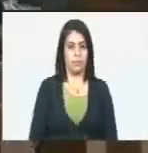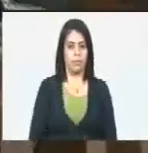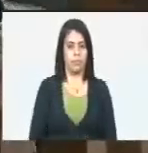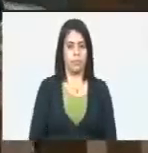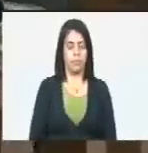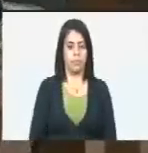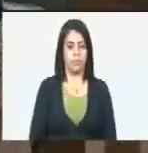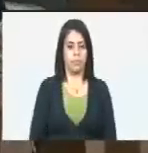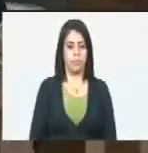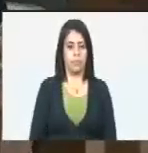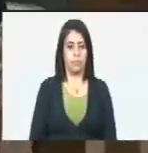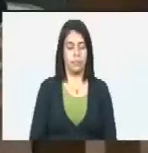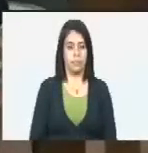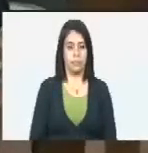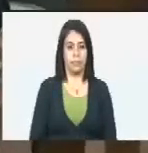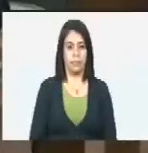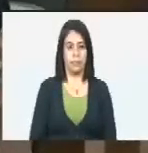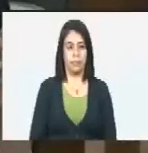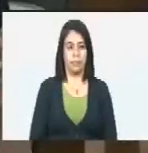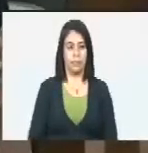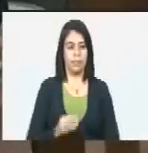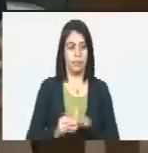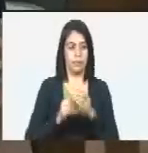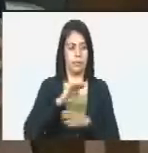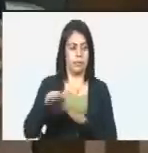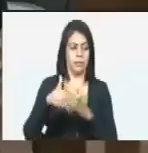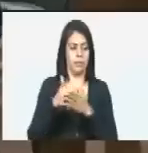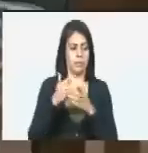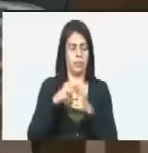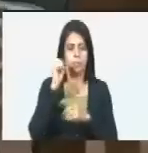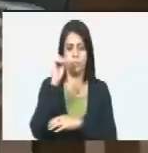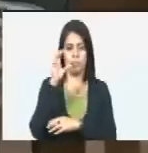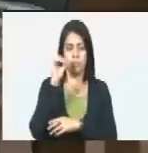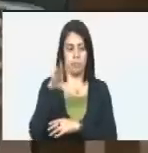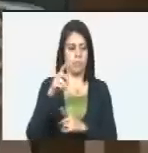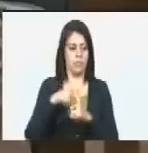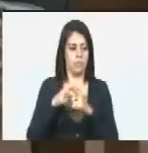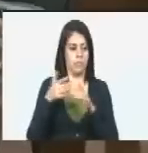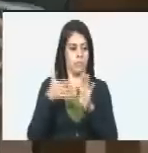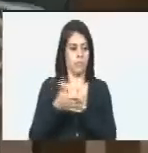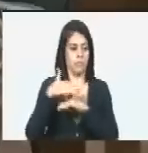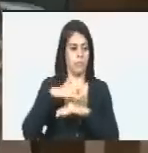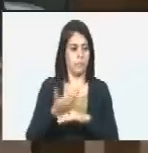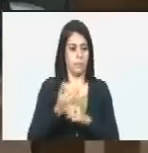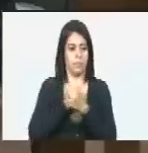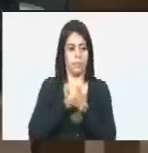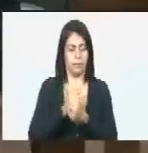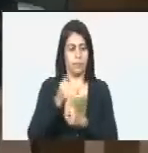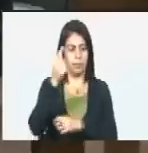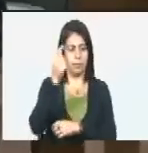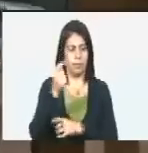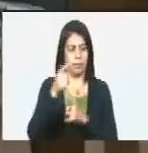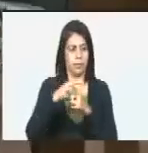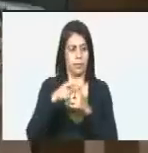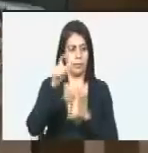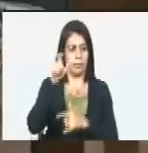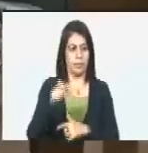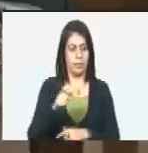miembros del cuerpo administrativo de la Asamblea, queridas diputadas y diputados.